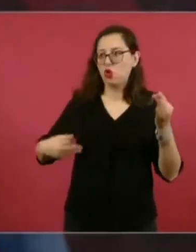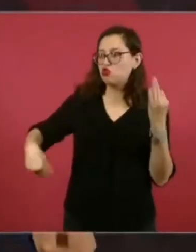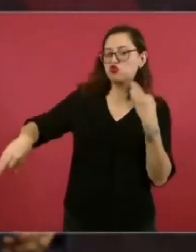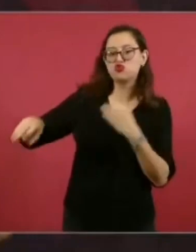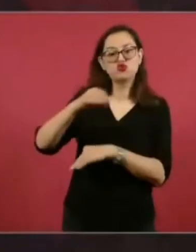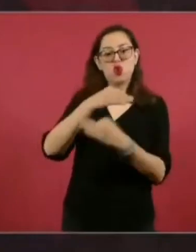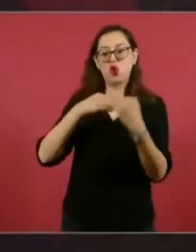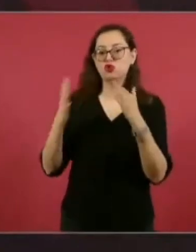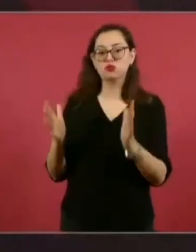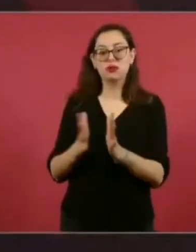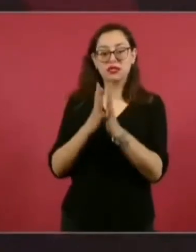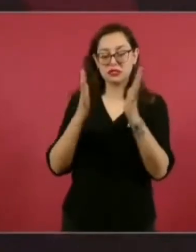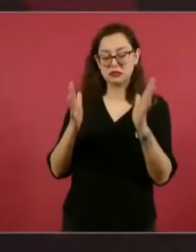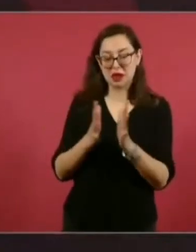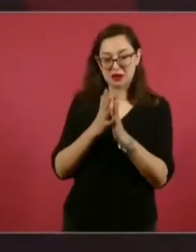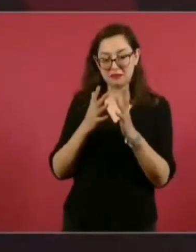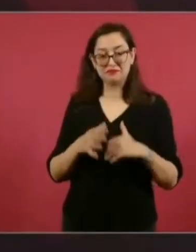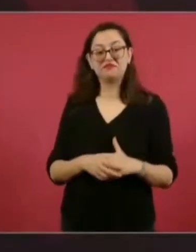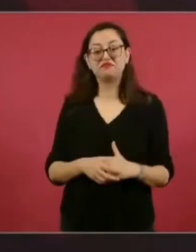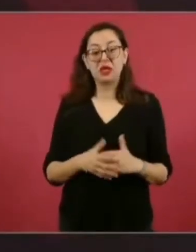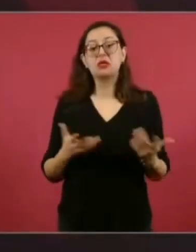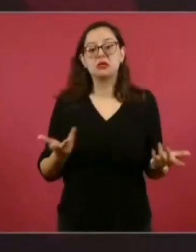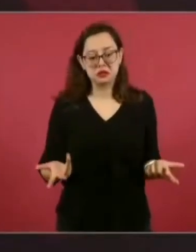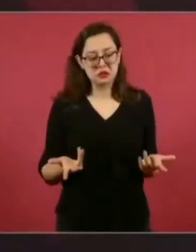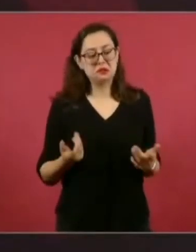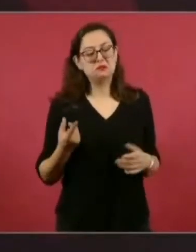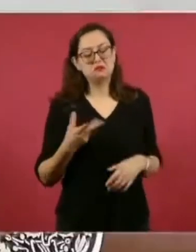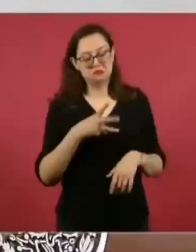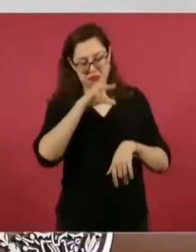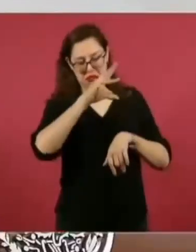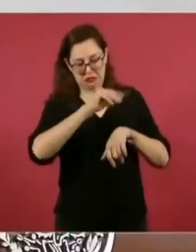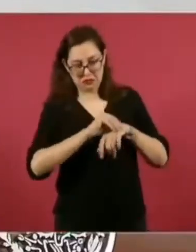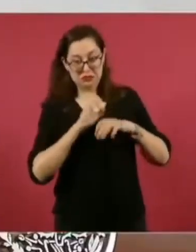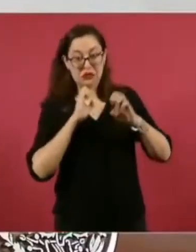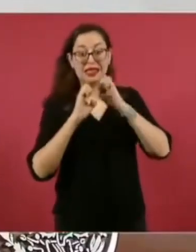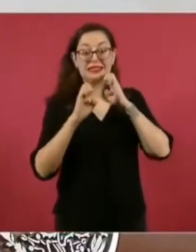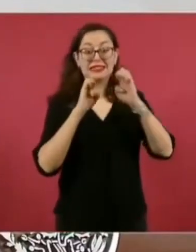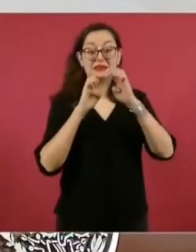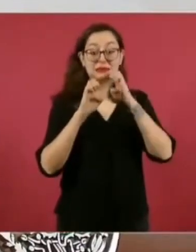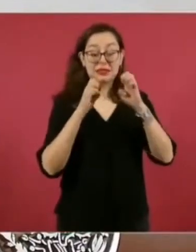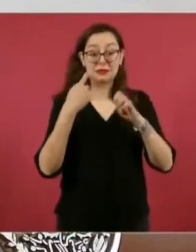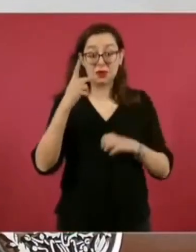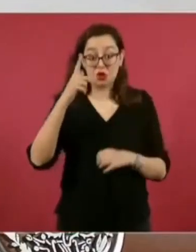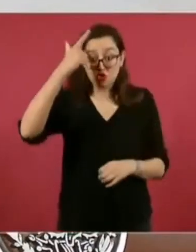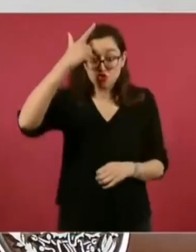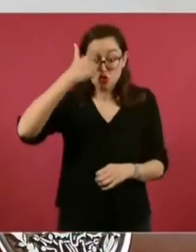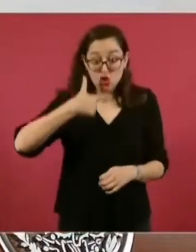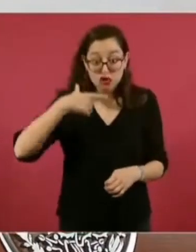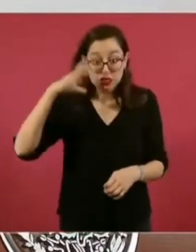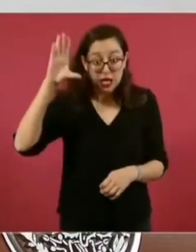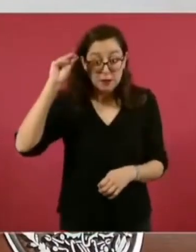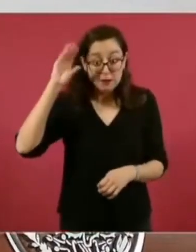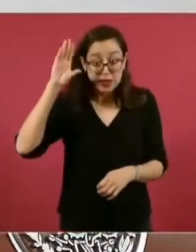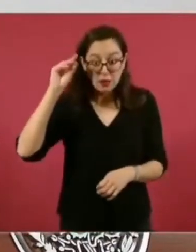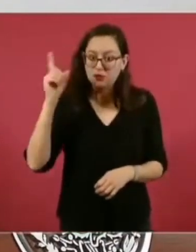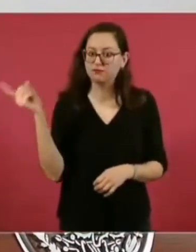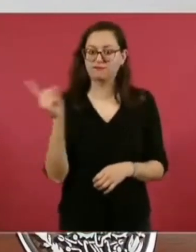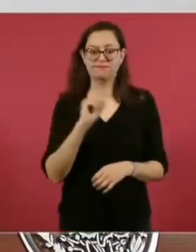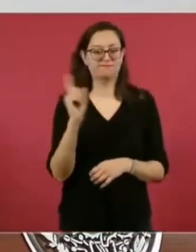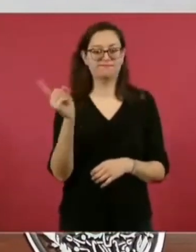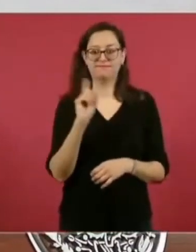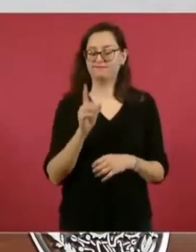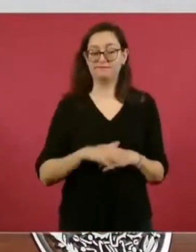Me hacen una entrevista, el licenciado Sabludowski, pero me la hace en la mañana o al mediodía.